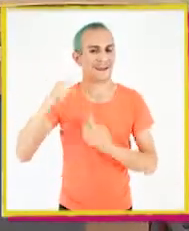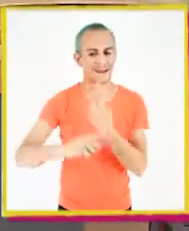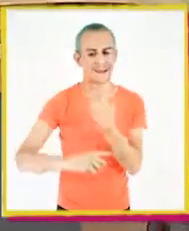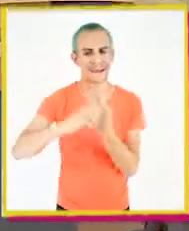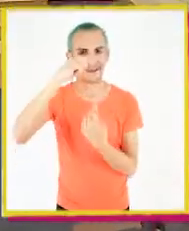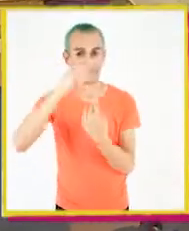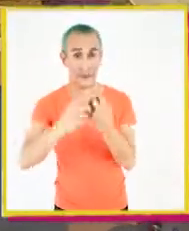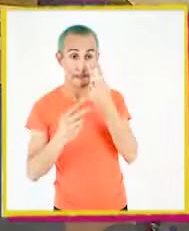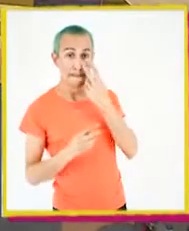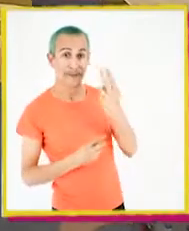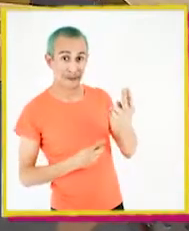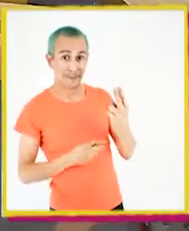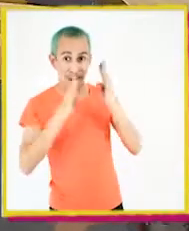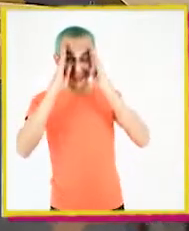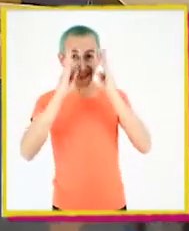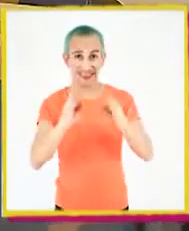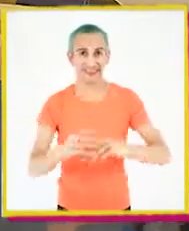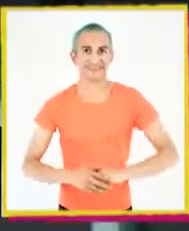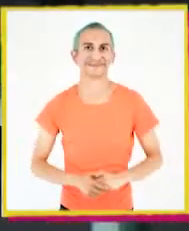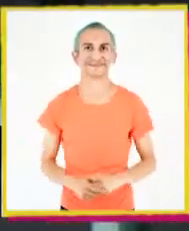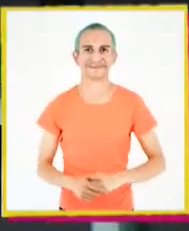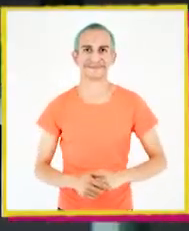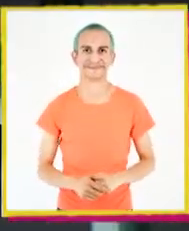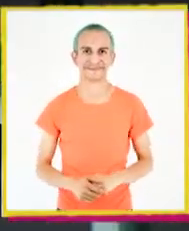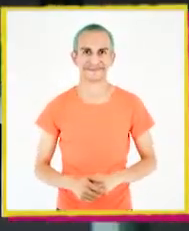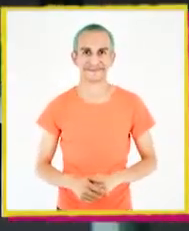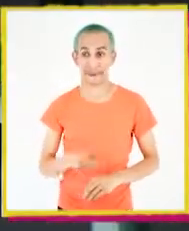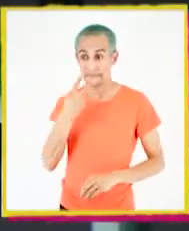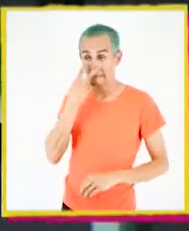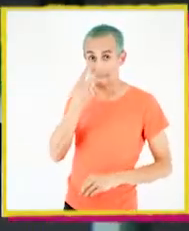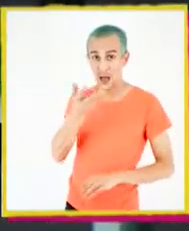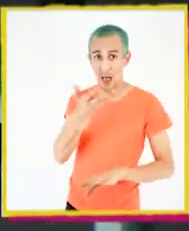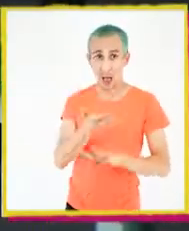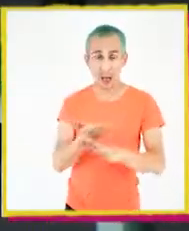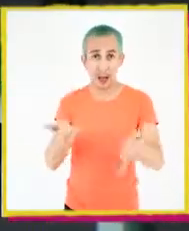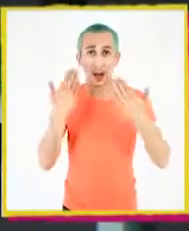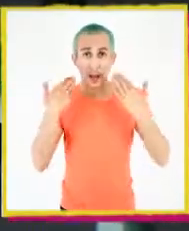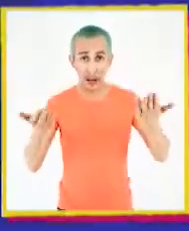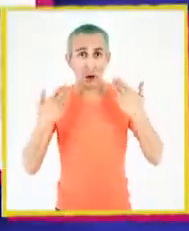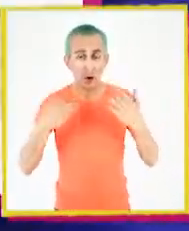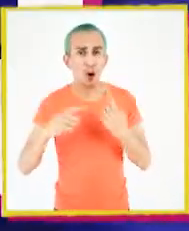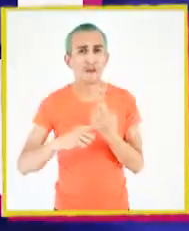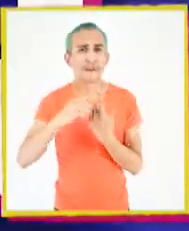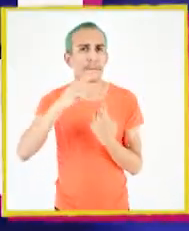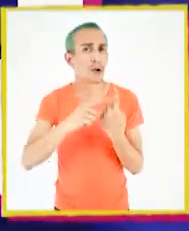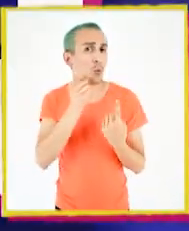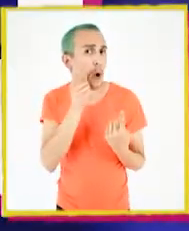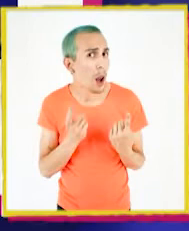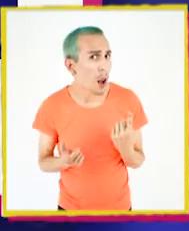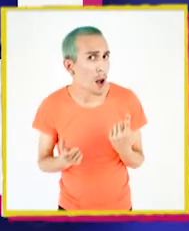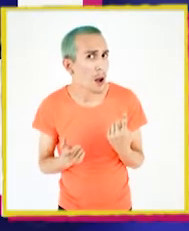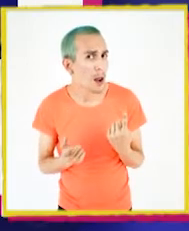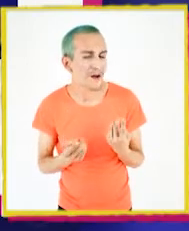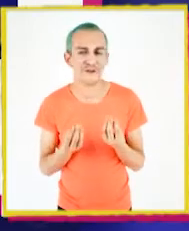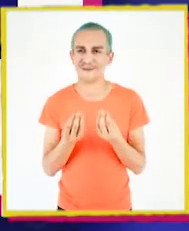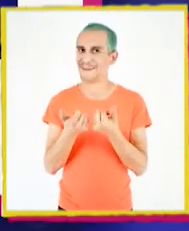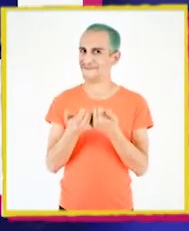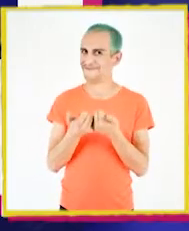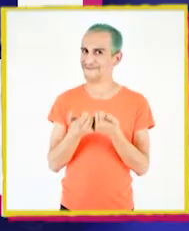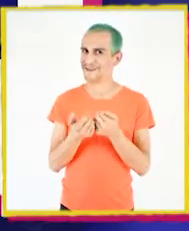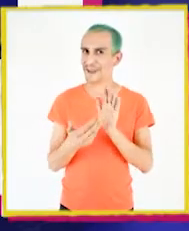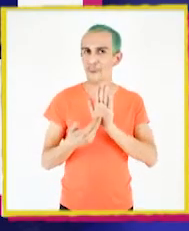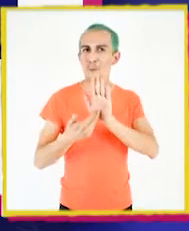temperatura. Observemos atentamente. ¿Se observa la presencia de calor o temperatura?